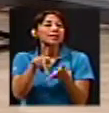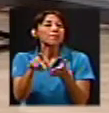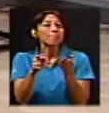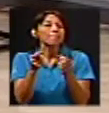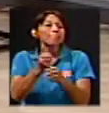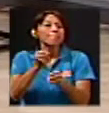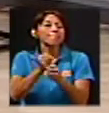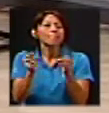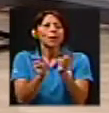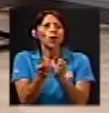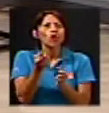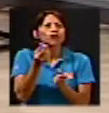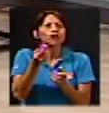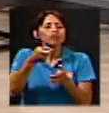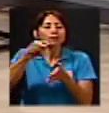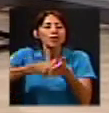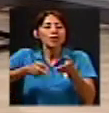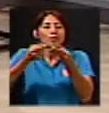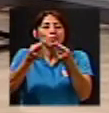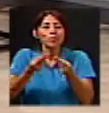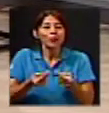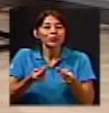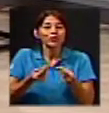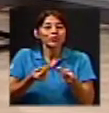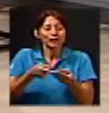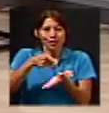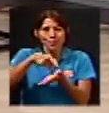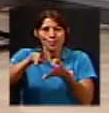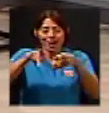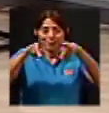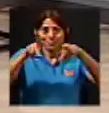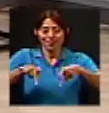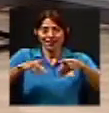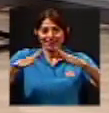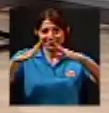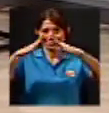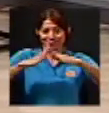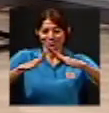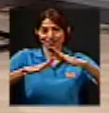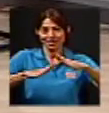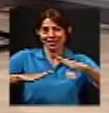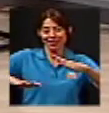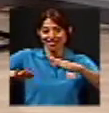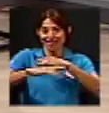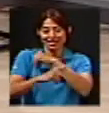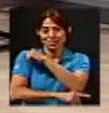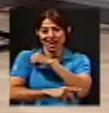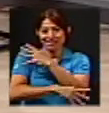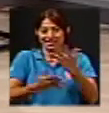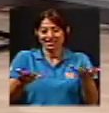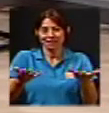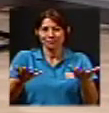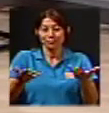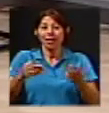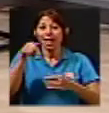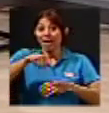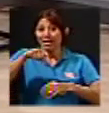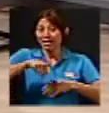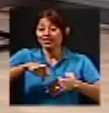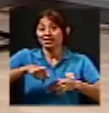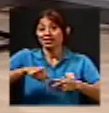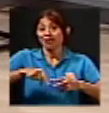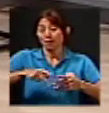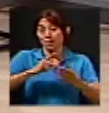tributan y tributarán durante todo este año los habitantes de este país. Y en este programa